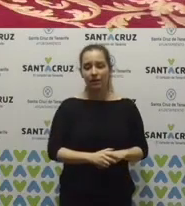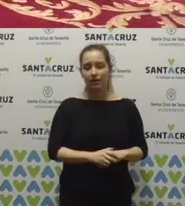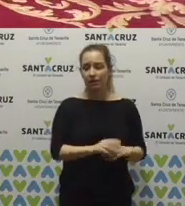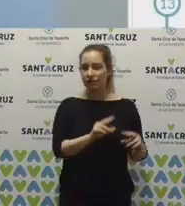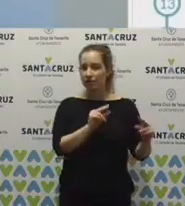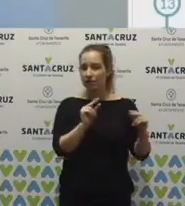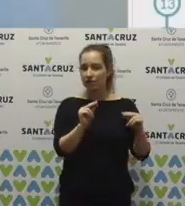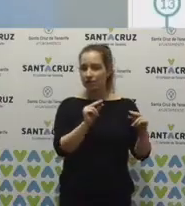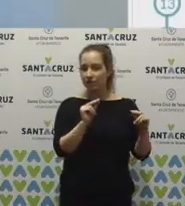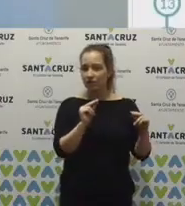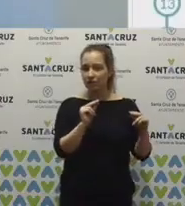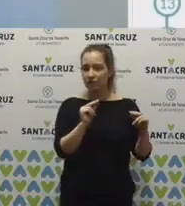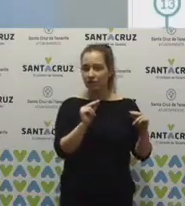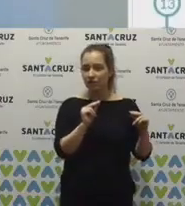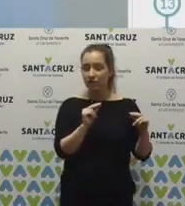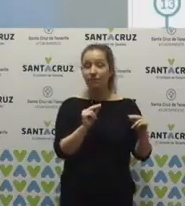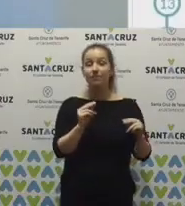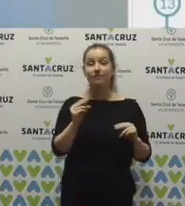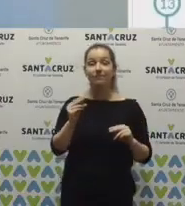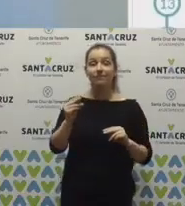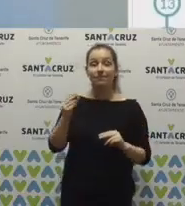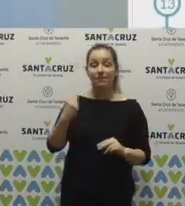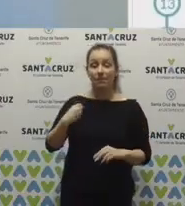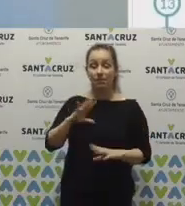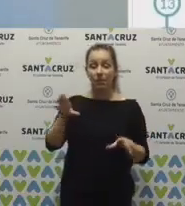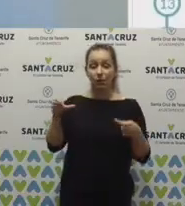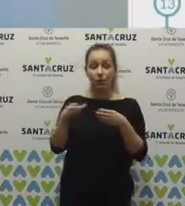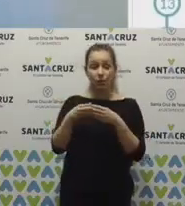ha llegado un acuerdo